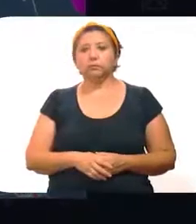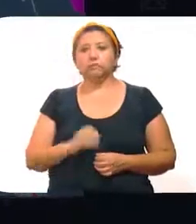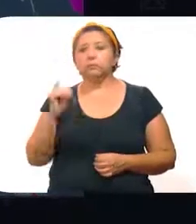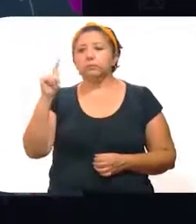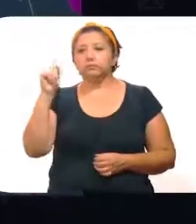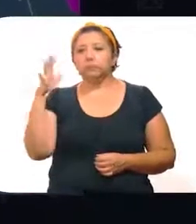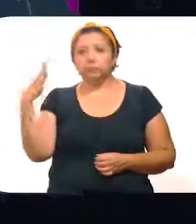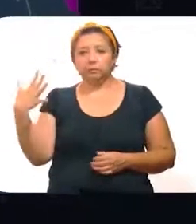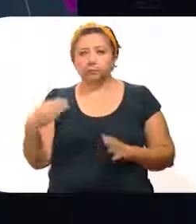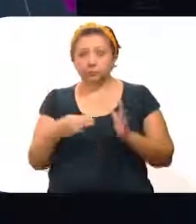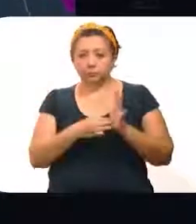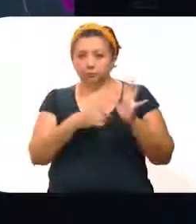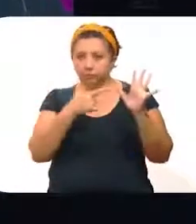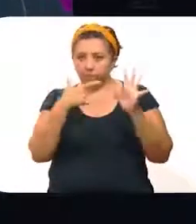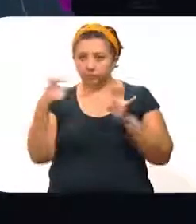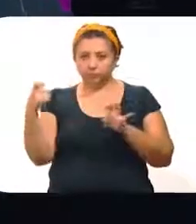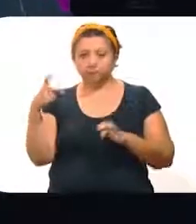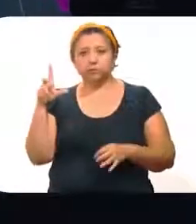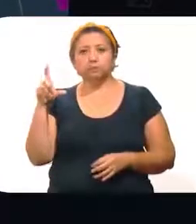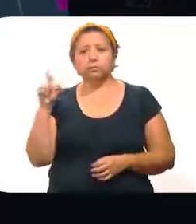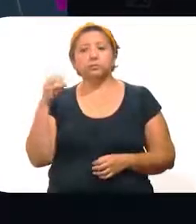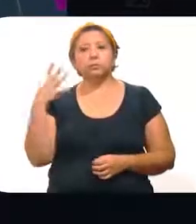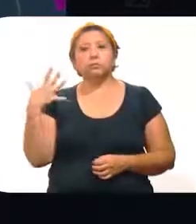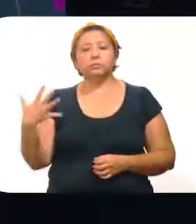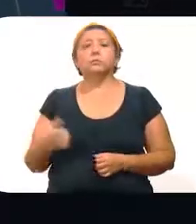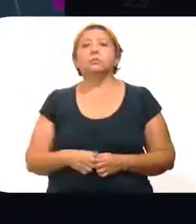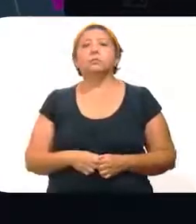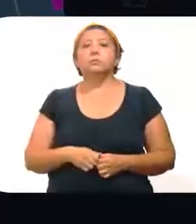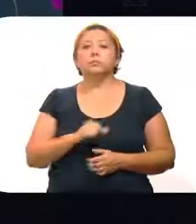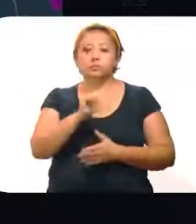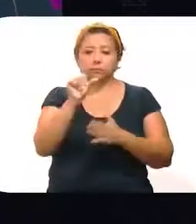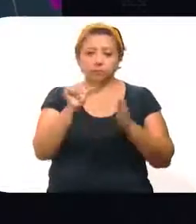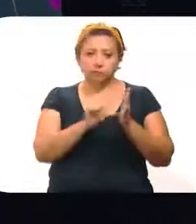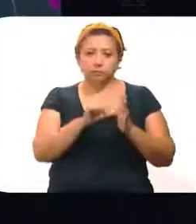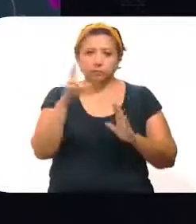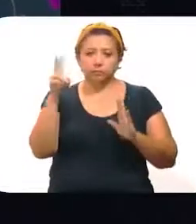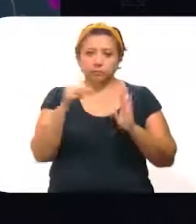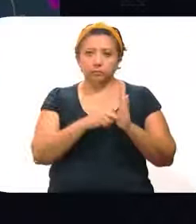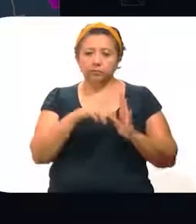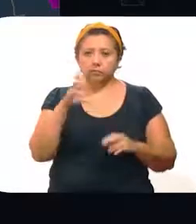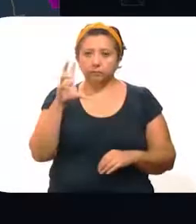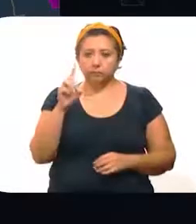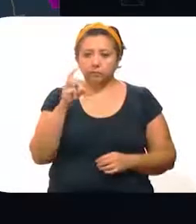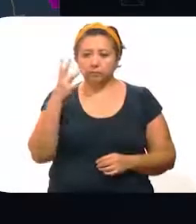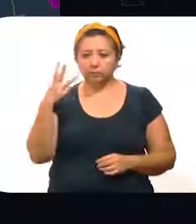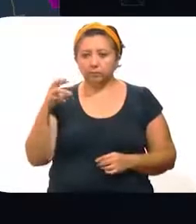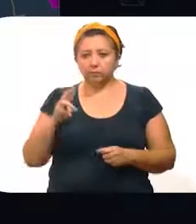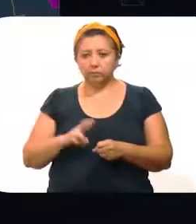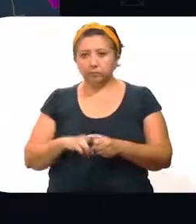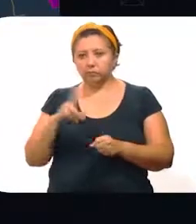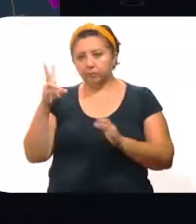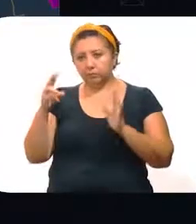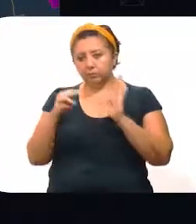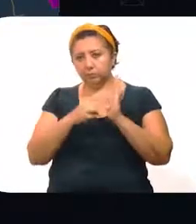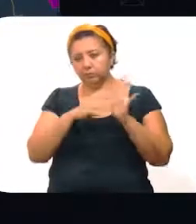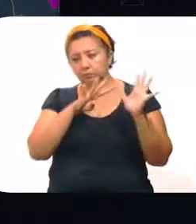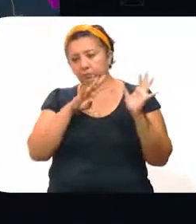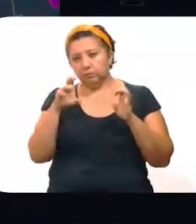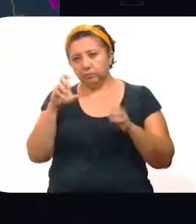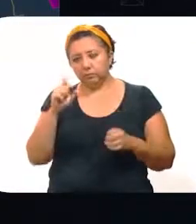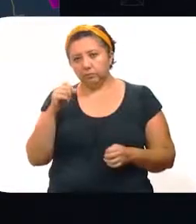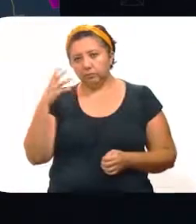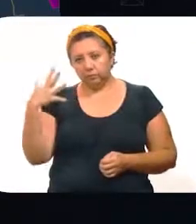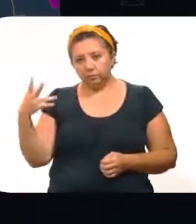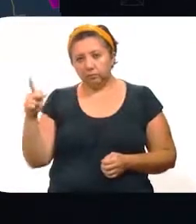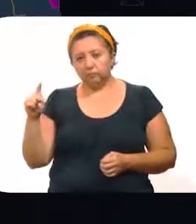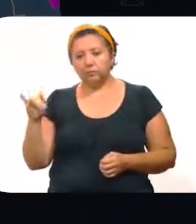zona oriente 5.725, en la zona centro 2.033, en la zona sur 2.925 y